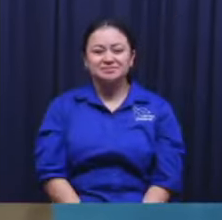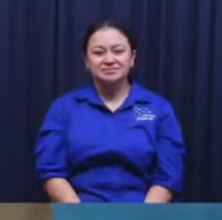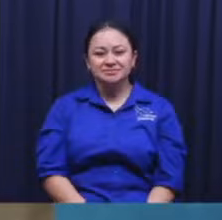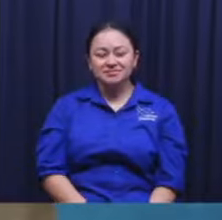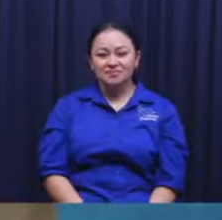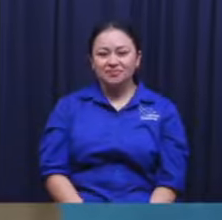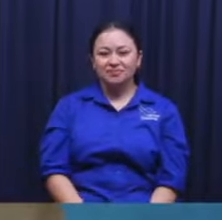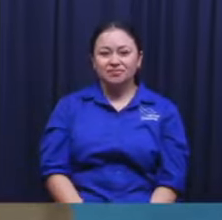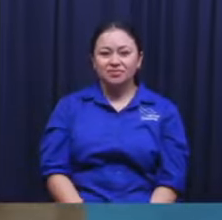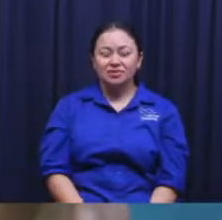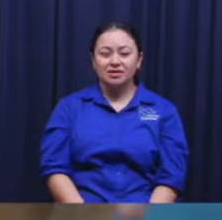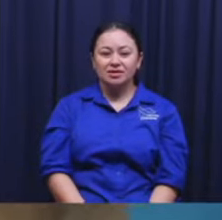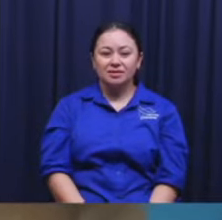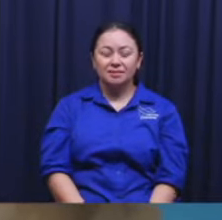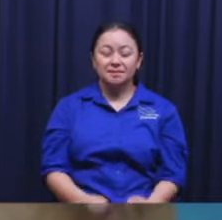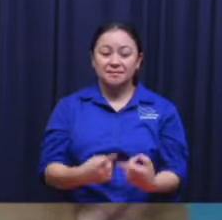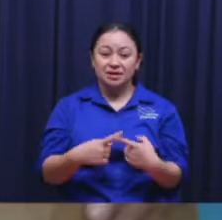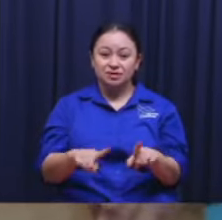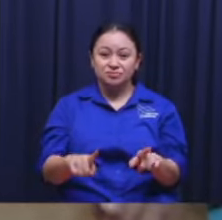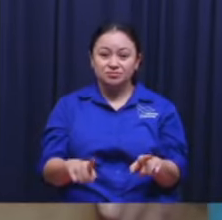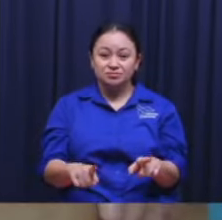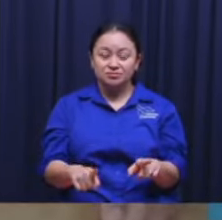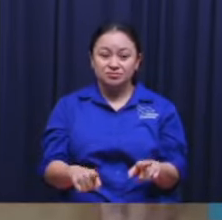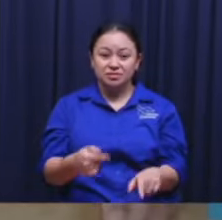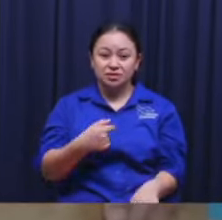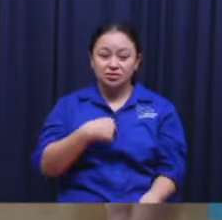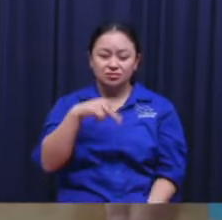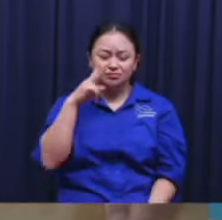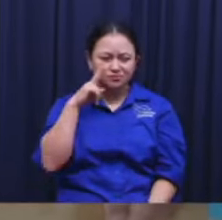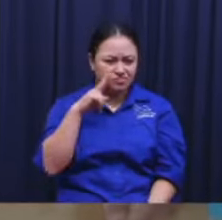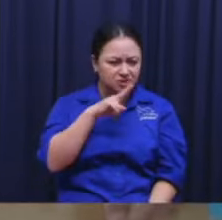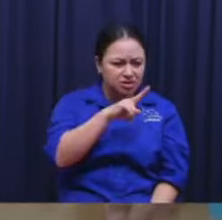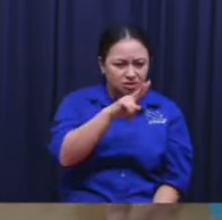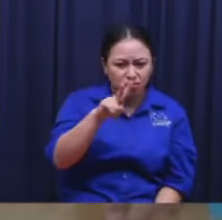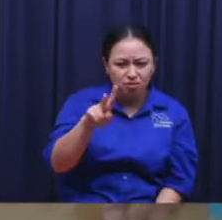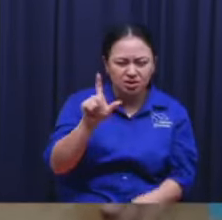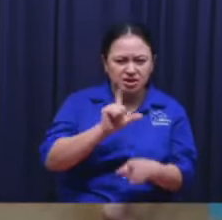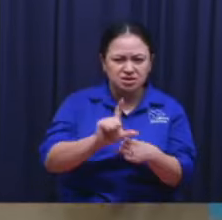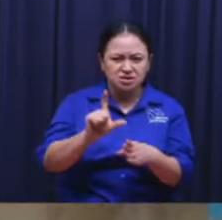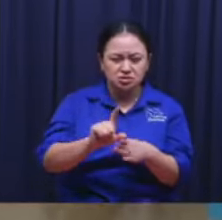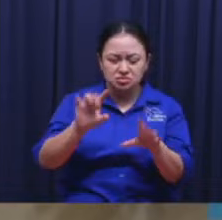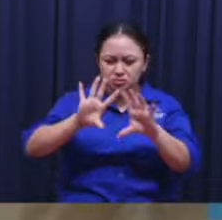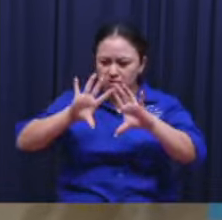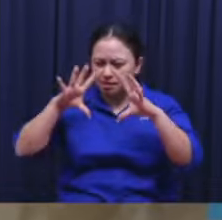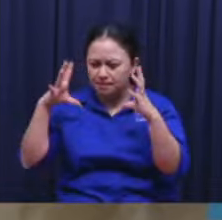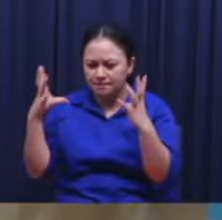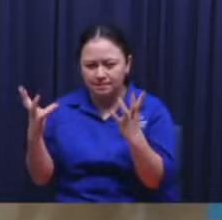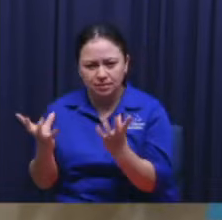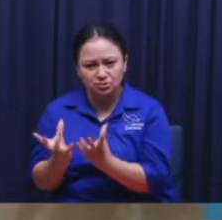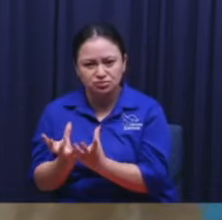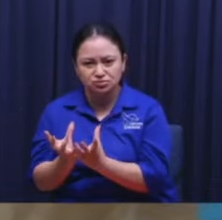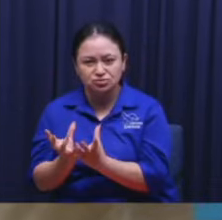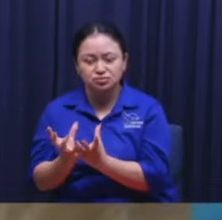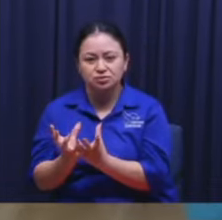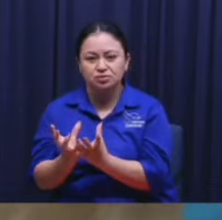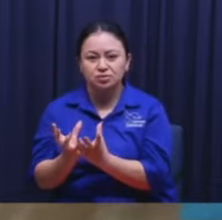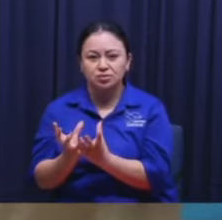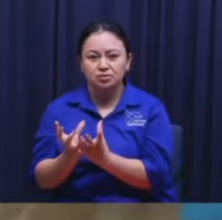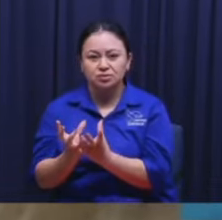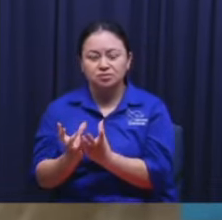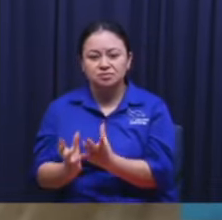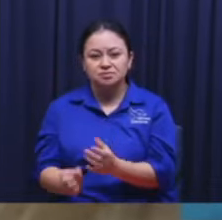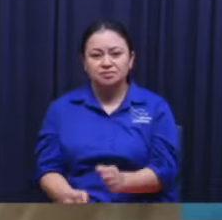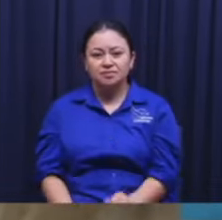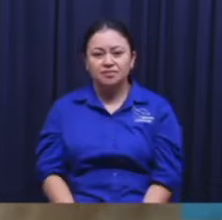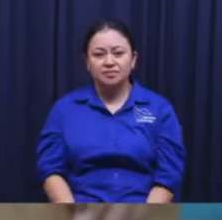yo miro cómo están las cosas en la actualidad y cómo se va